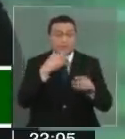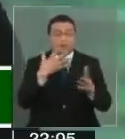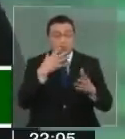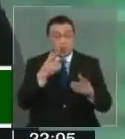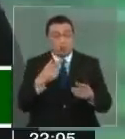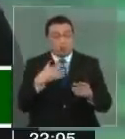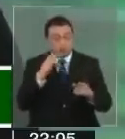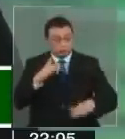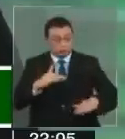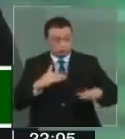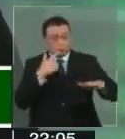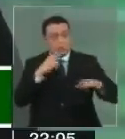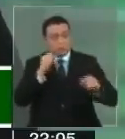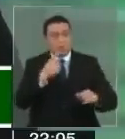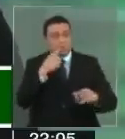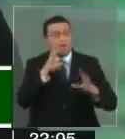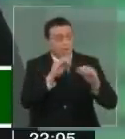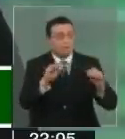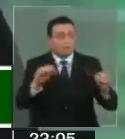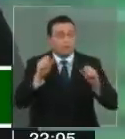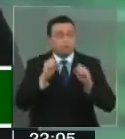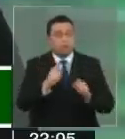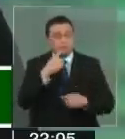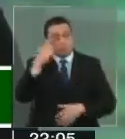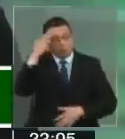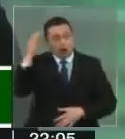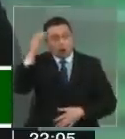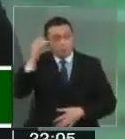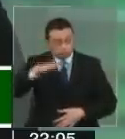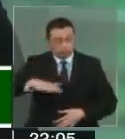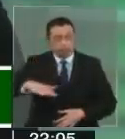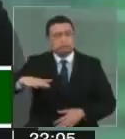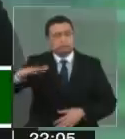bola, donde tú podías participar, donde podías opinar.